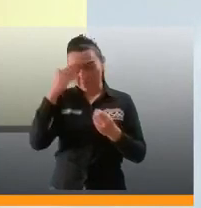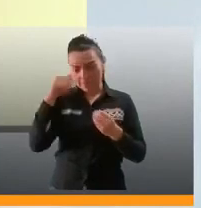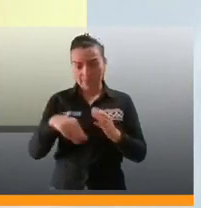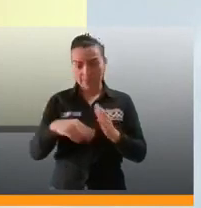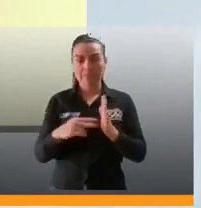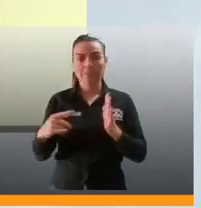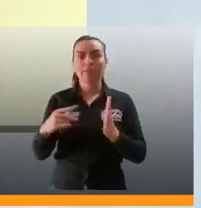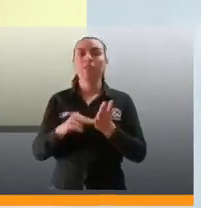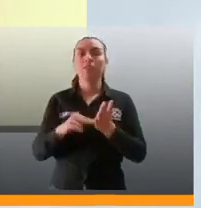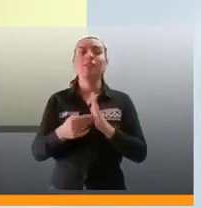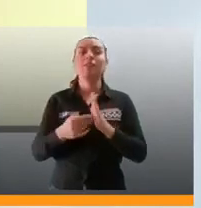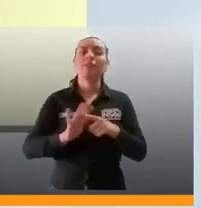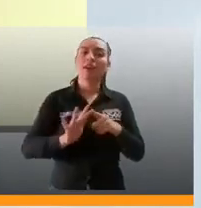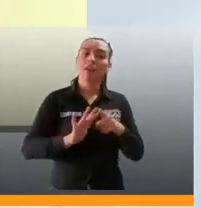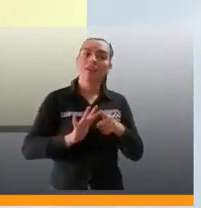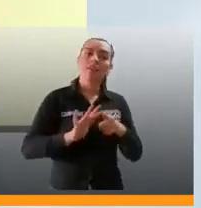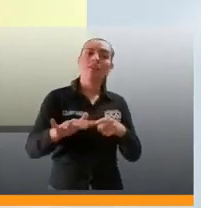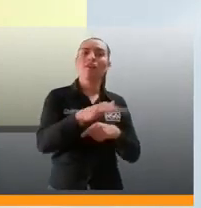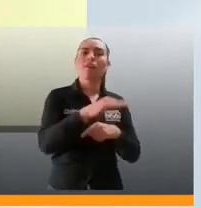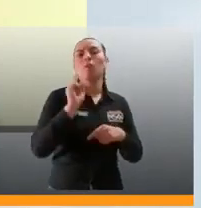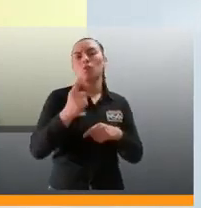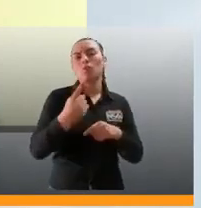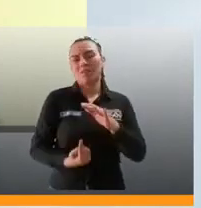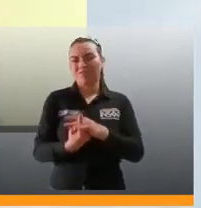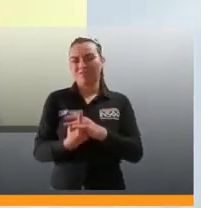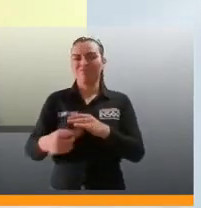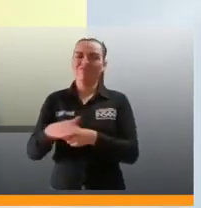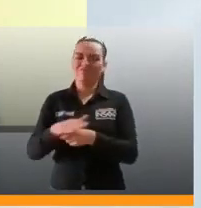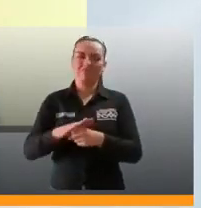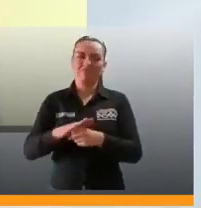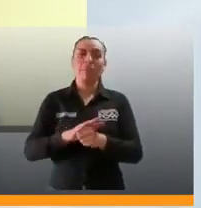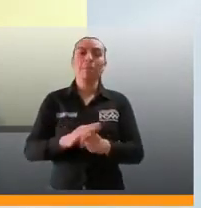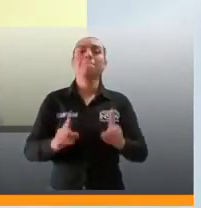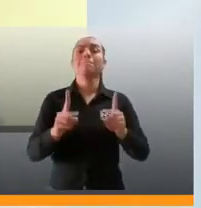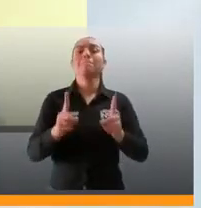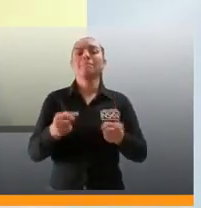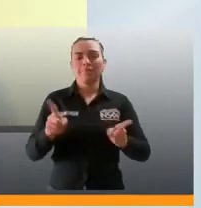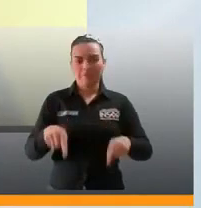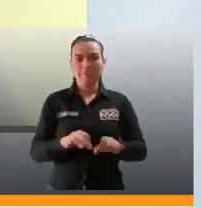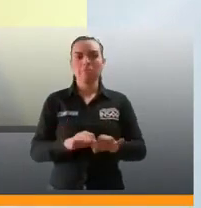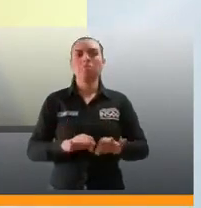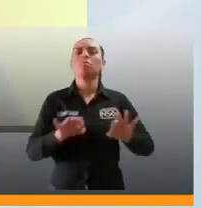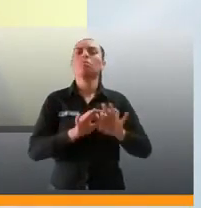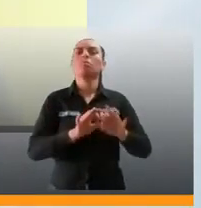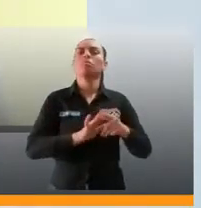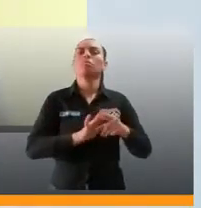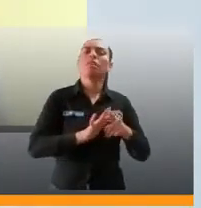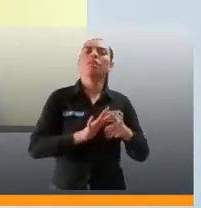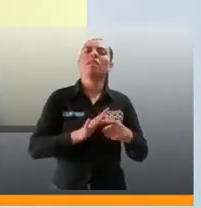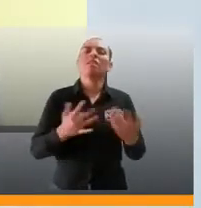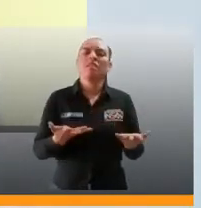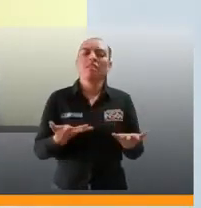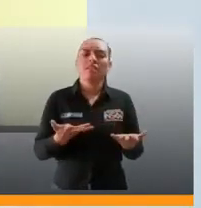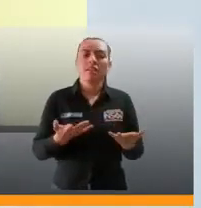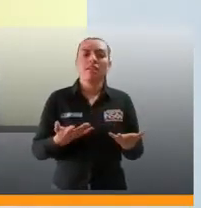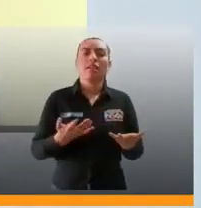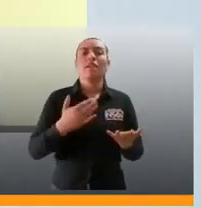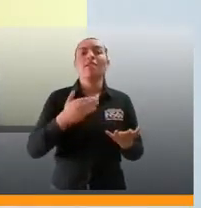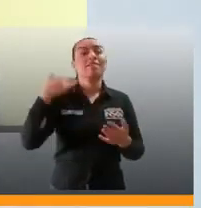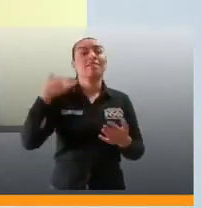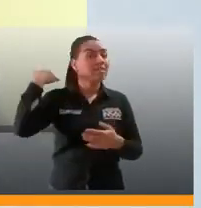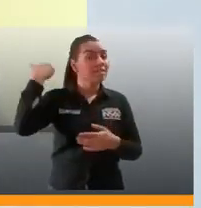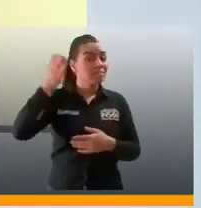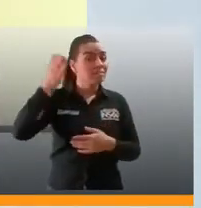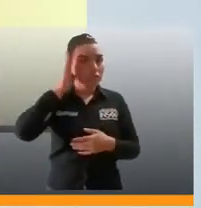en la parte de la contingencia que tenemos, es rico poderla aplicar cuando tengamos la parte presencial para